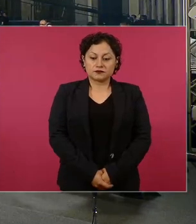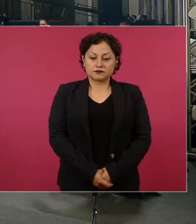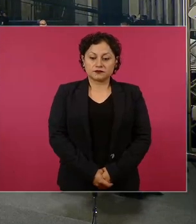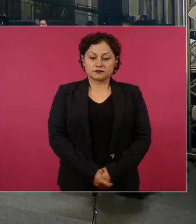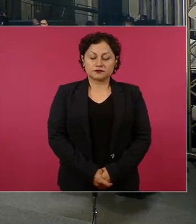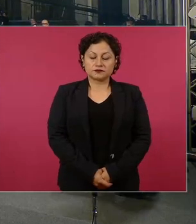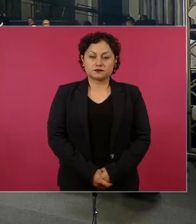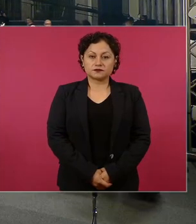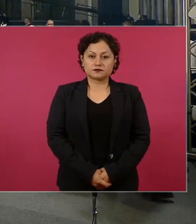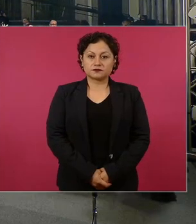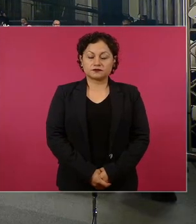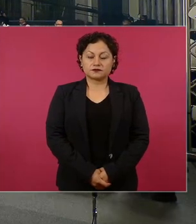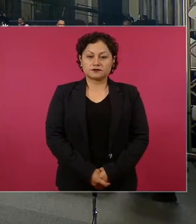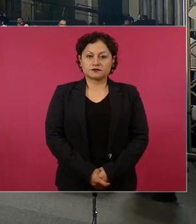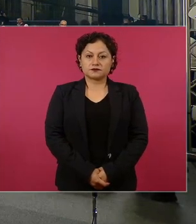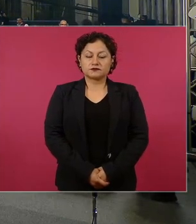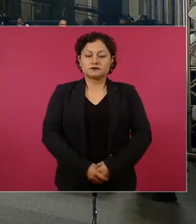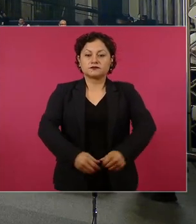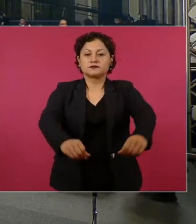gracias. Pues vamos a